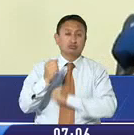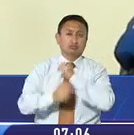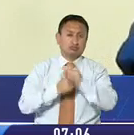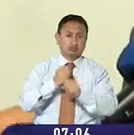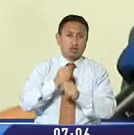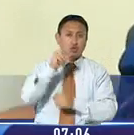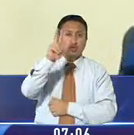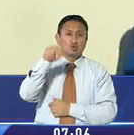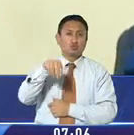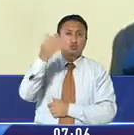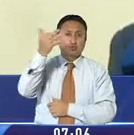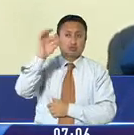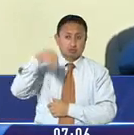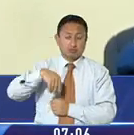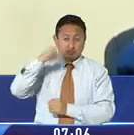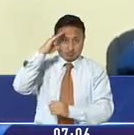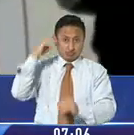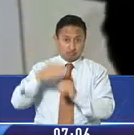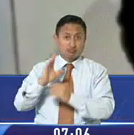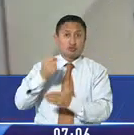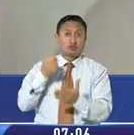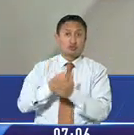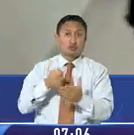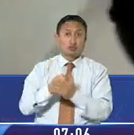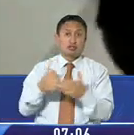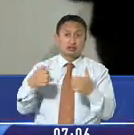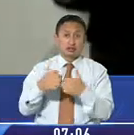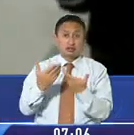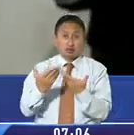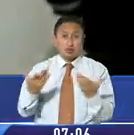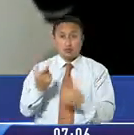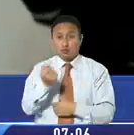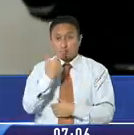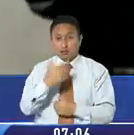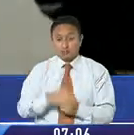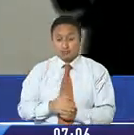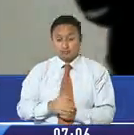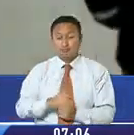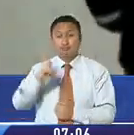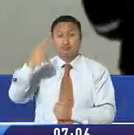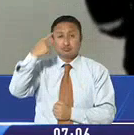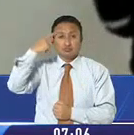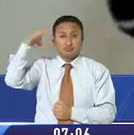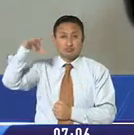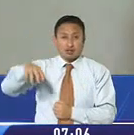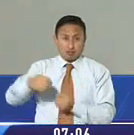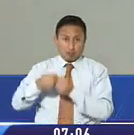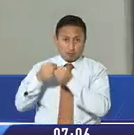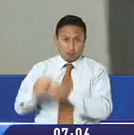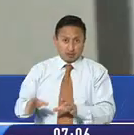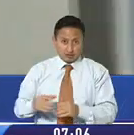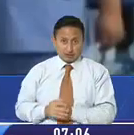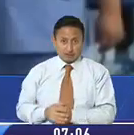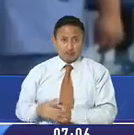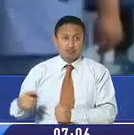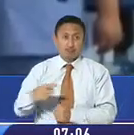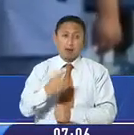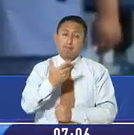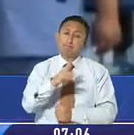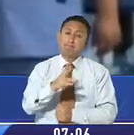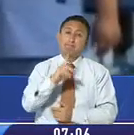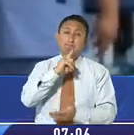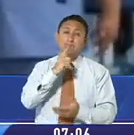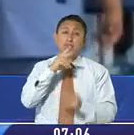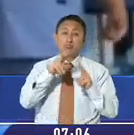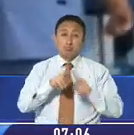la adquisición de insumos médicos, existiría un perjuicio al Estado, un sobreprecio, existiría valores no reales,